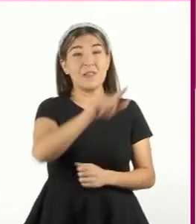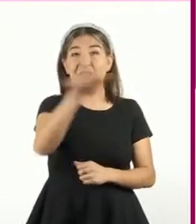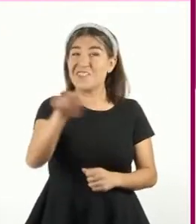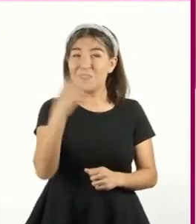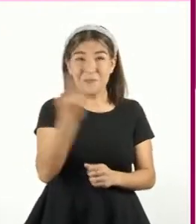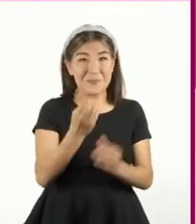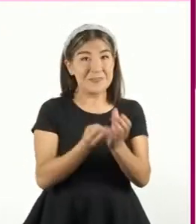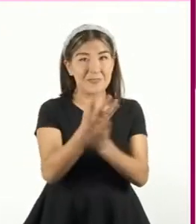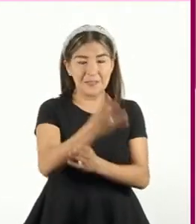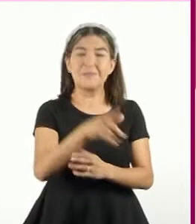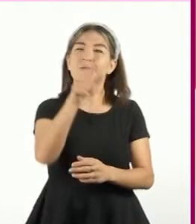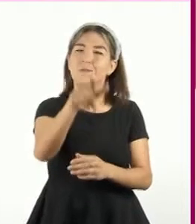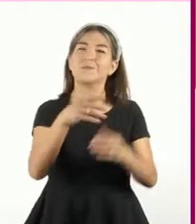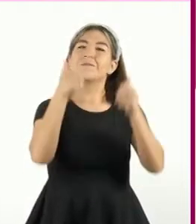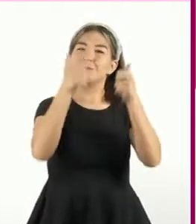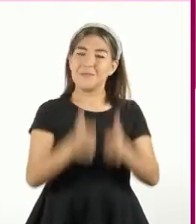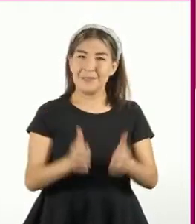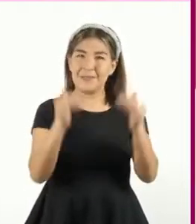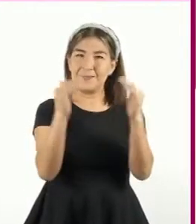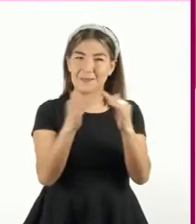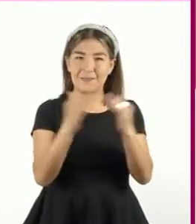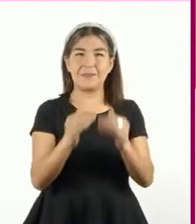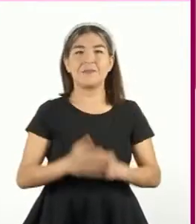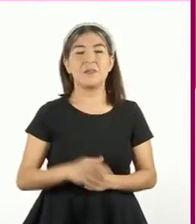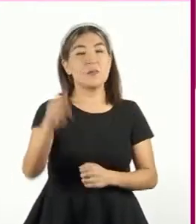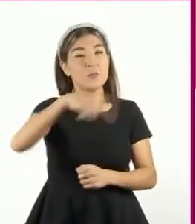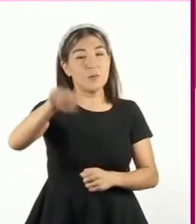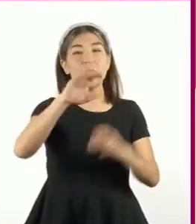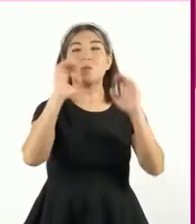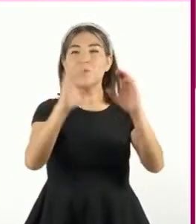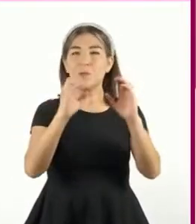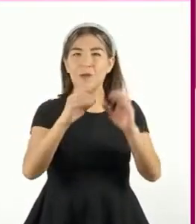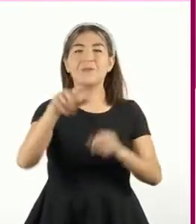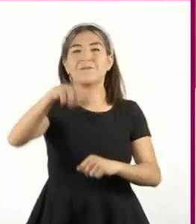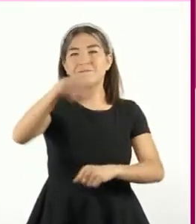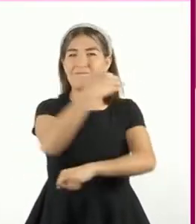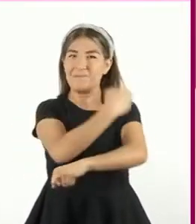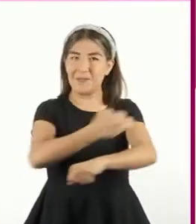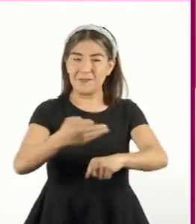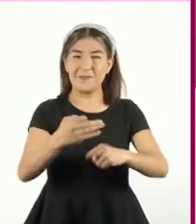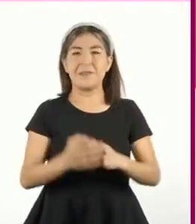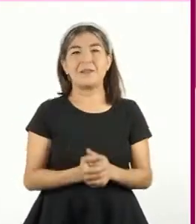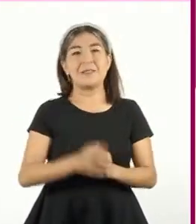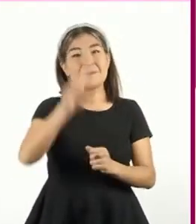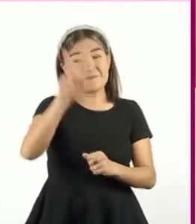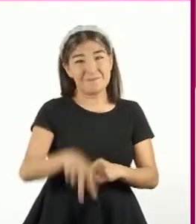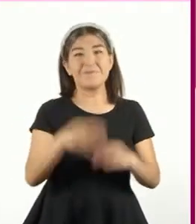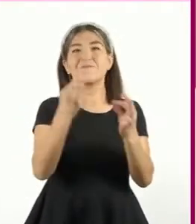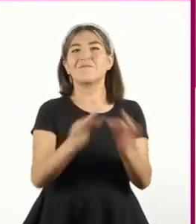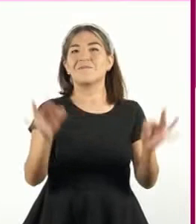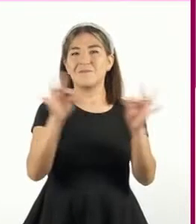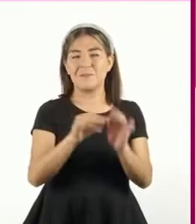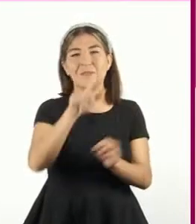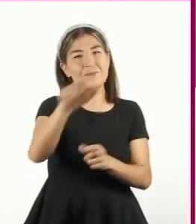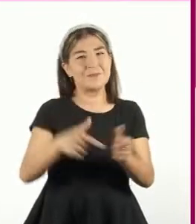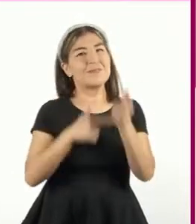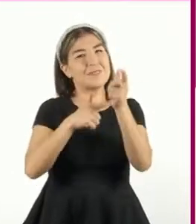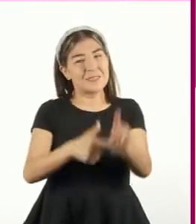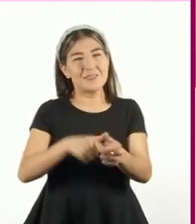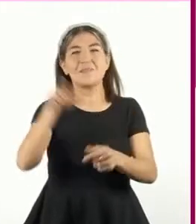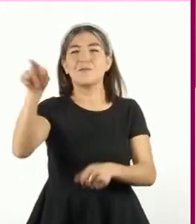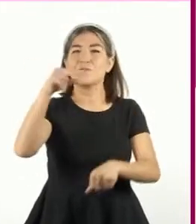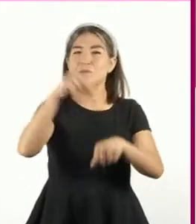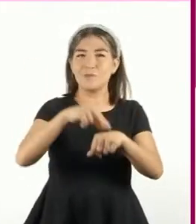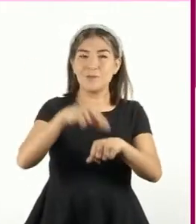necesario, eviten salir de casa. Cuídense y cuiden a sus seres queridos. En verdad es muy importante seguir las